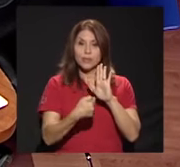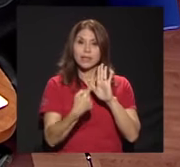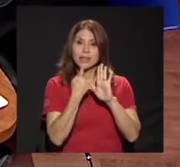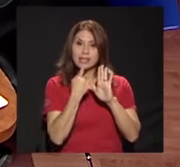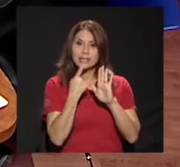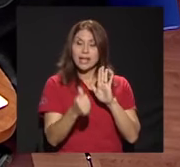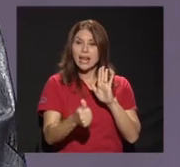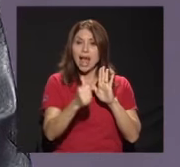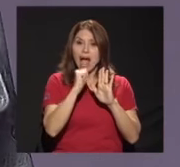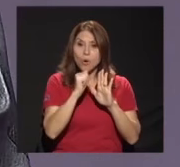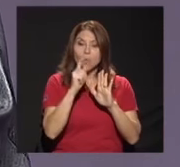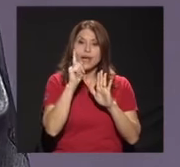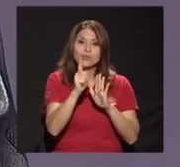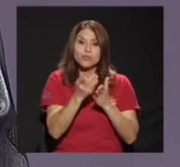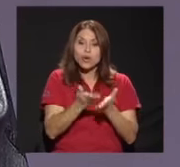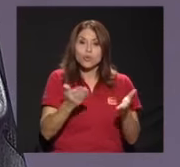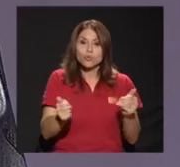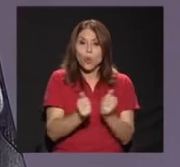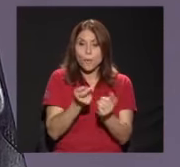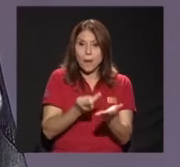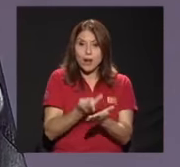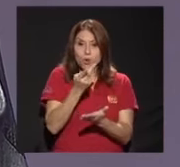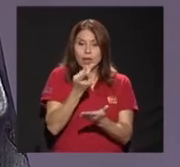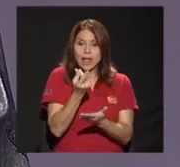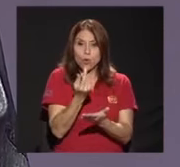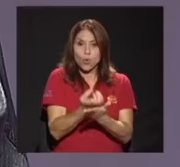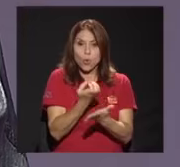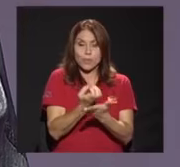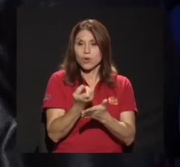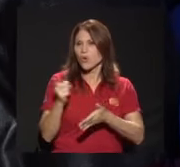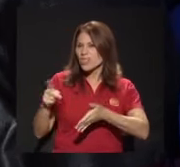con un valor económico. ¿Eso qué significa, que tiene un valor económico?